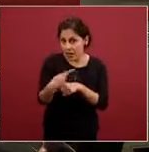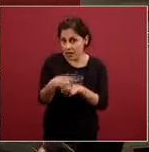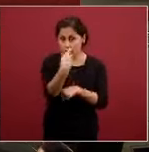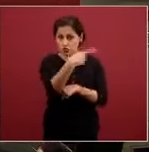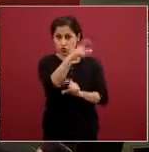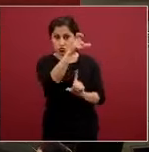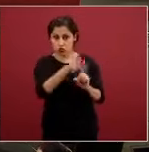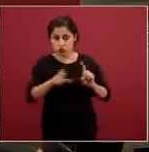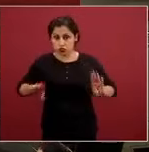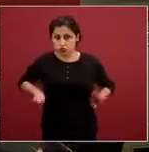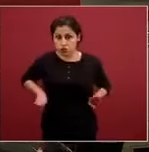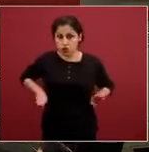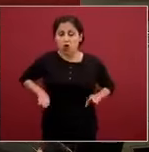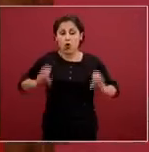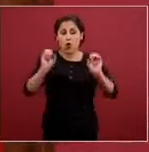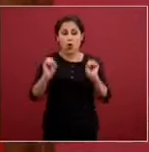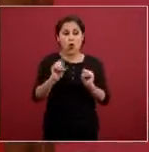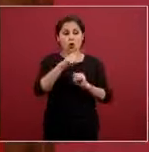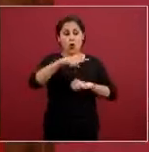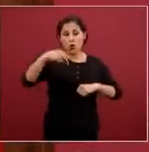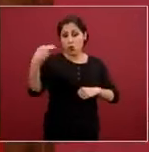grave, llame al 911,